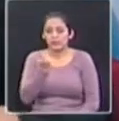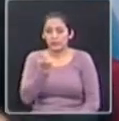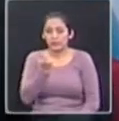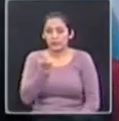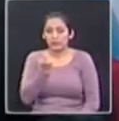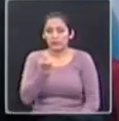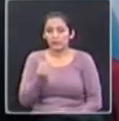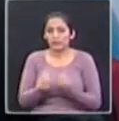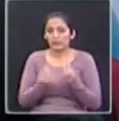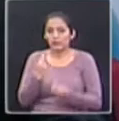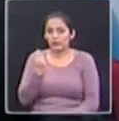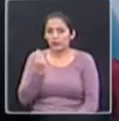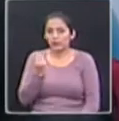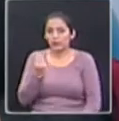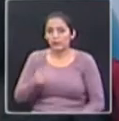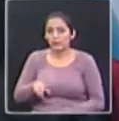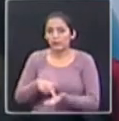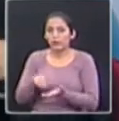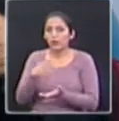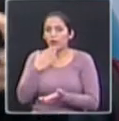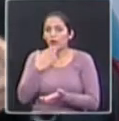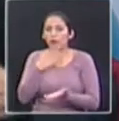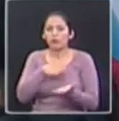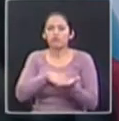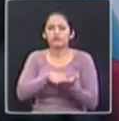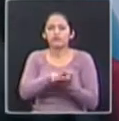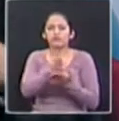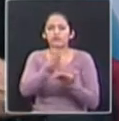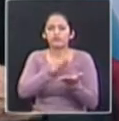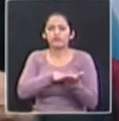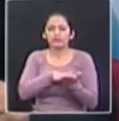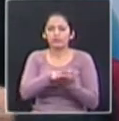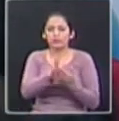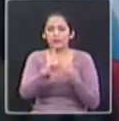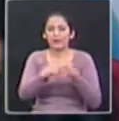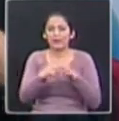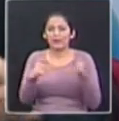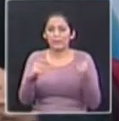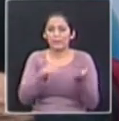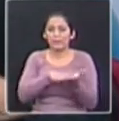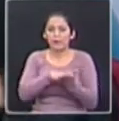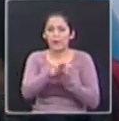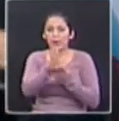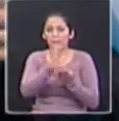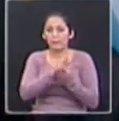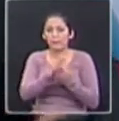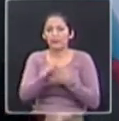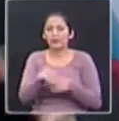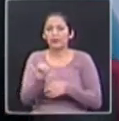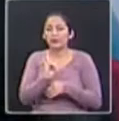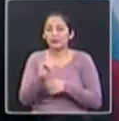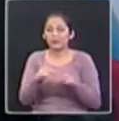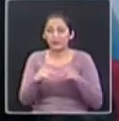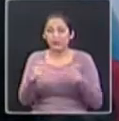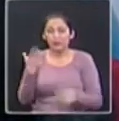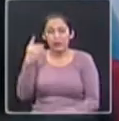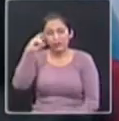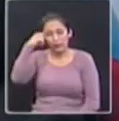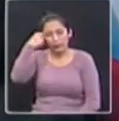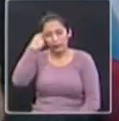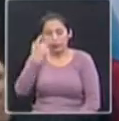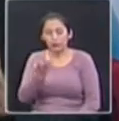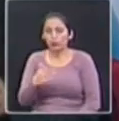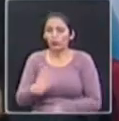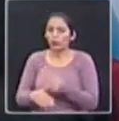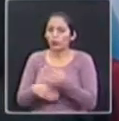cuentas imprimían billetes y se produjo una pérdida del valor del dinero tan grande que provocó un colapso general de la economía entonces